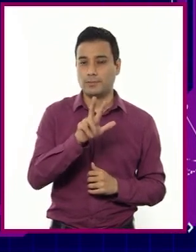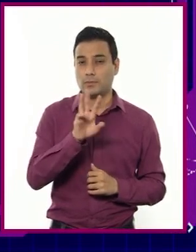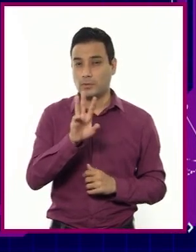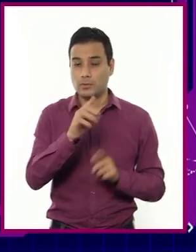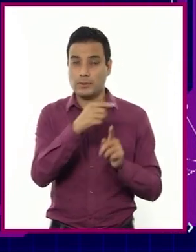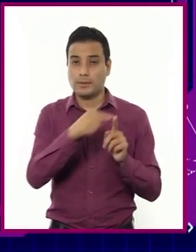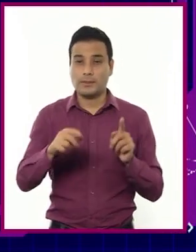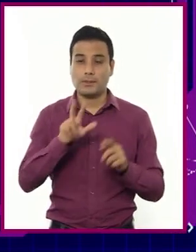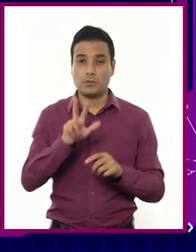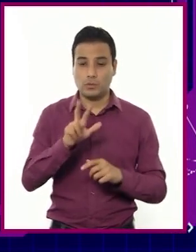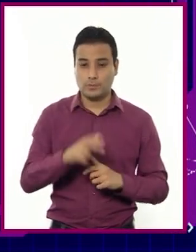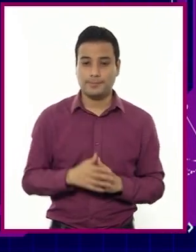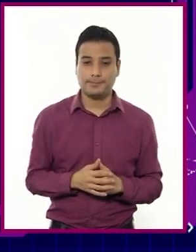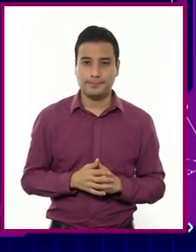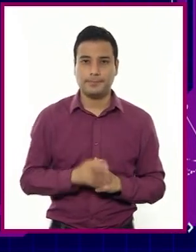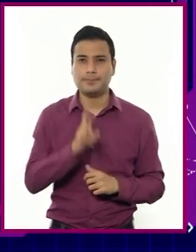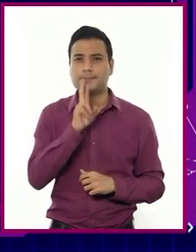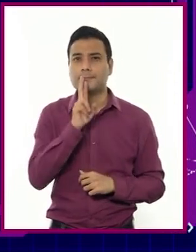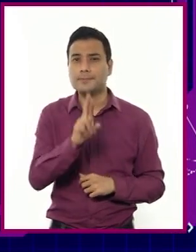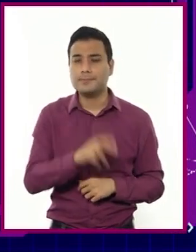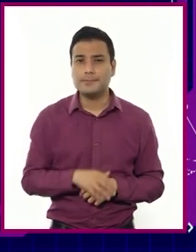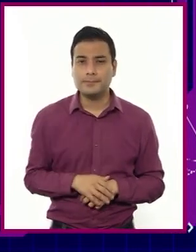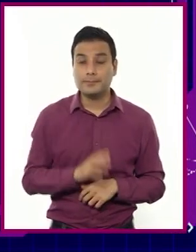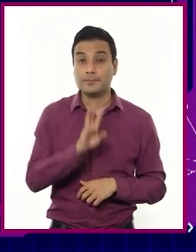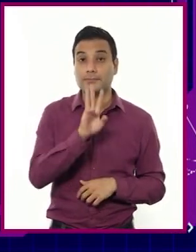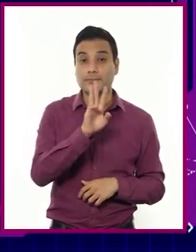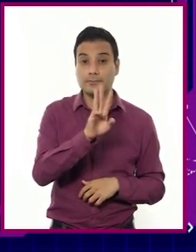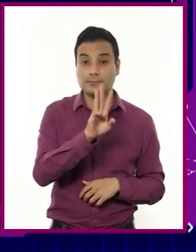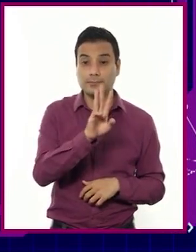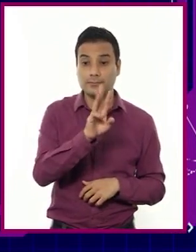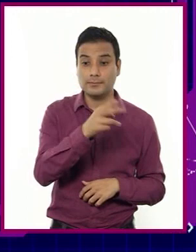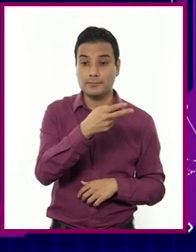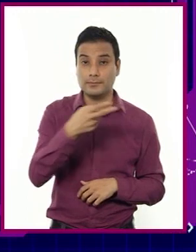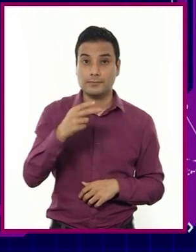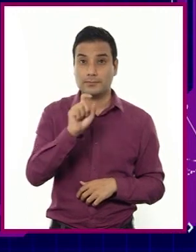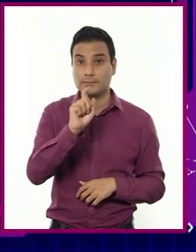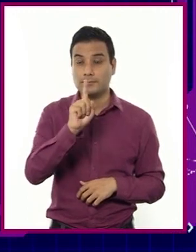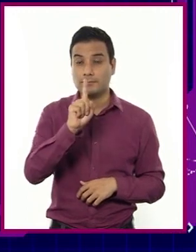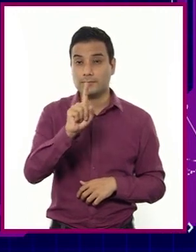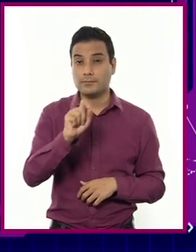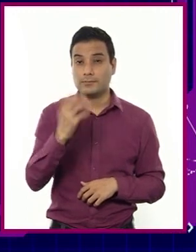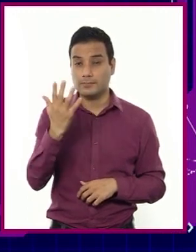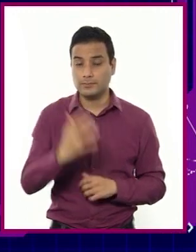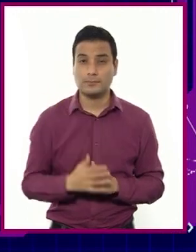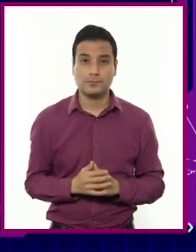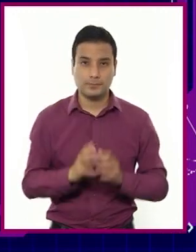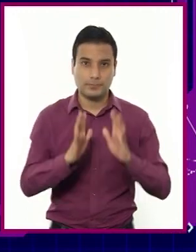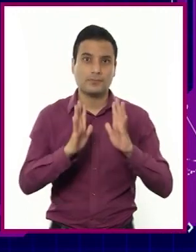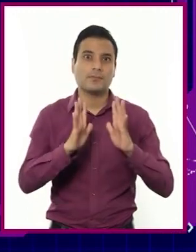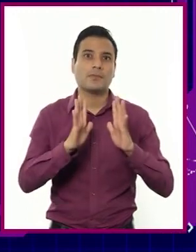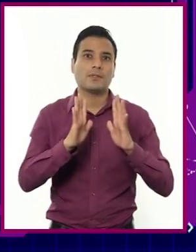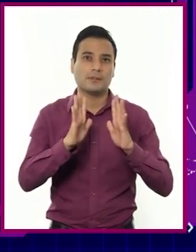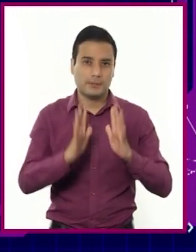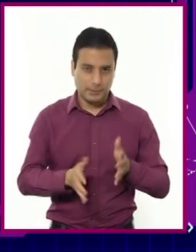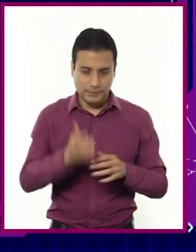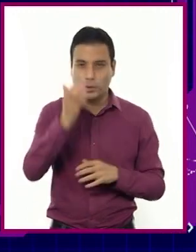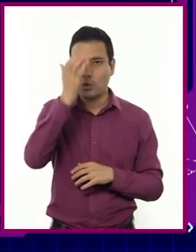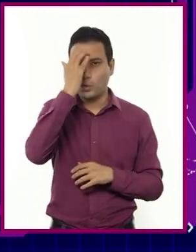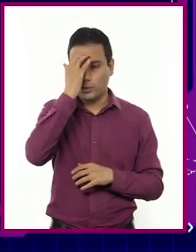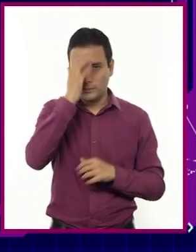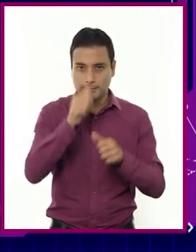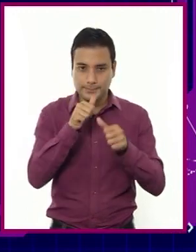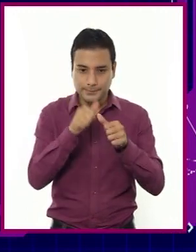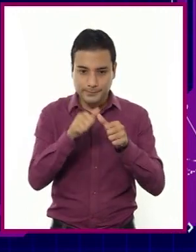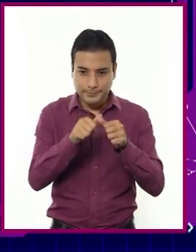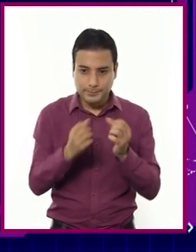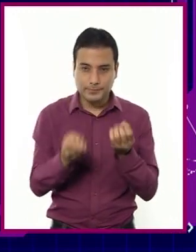igualdad. La solución de la ecuación es W igual a 1.5. Ya tenemos el valor de la incógnita,